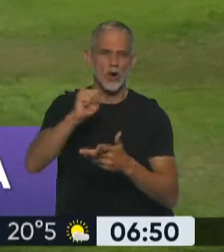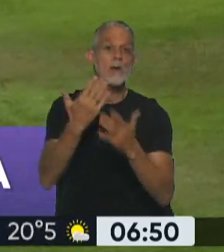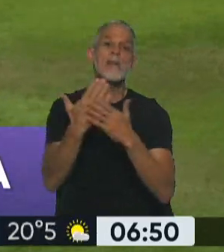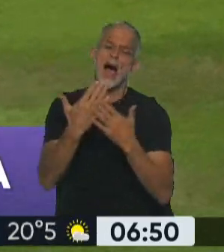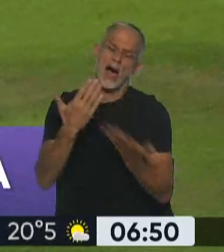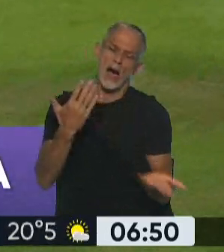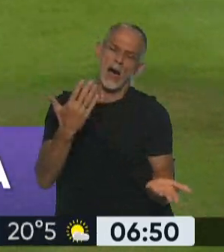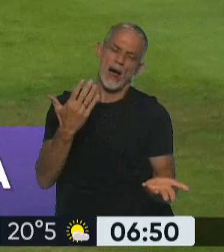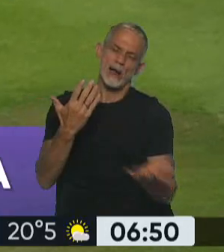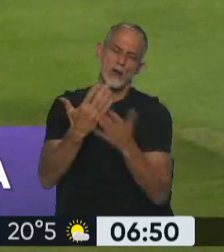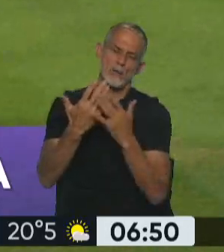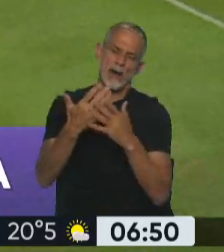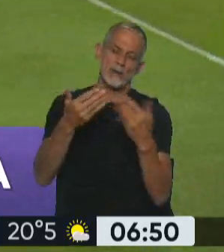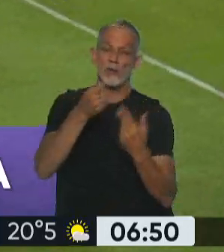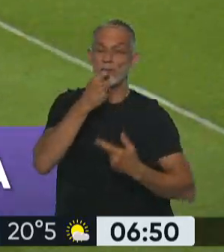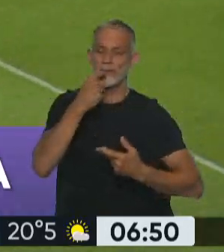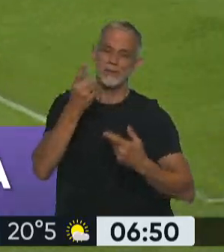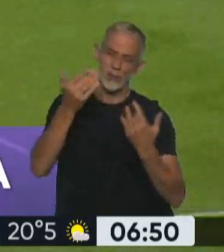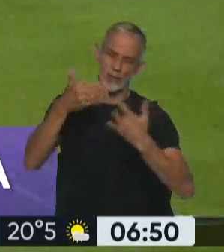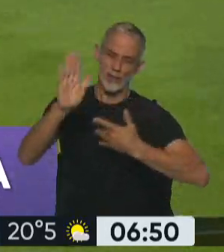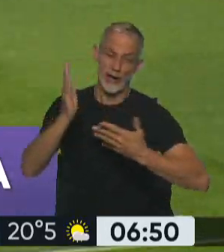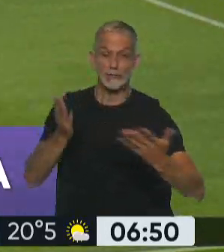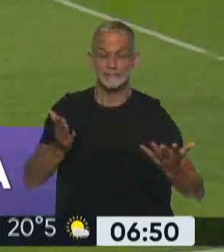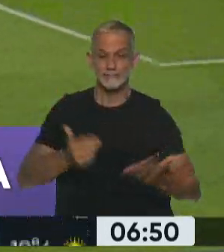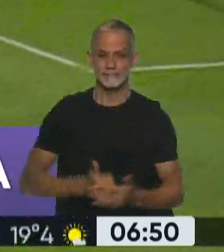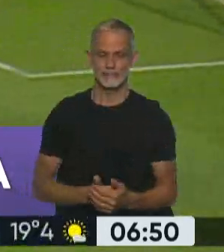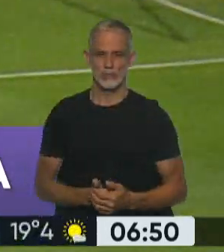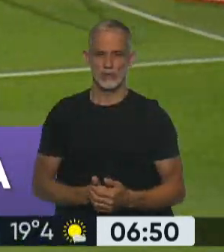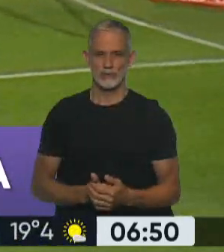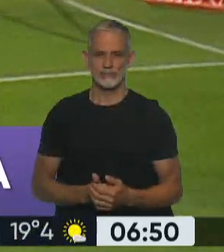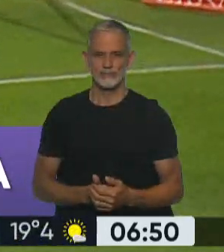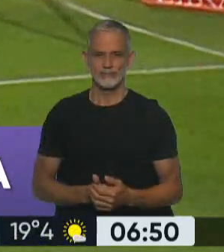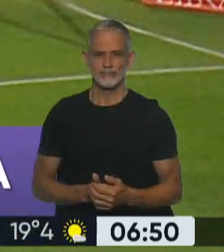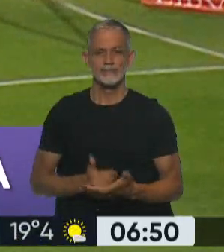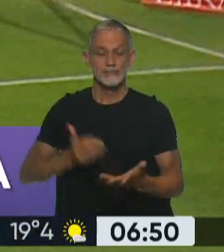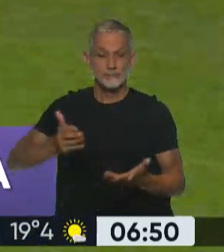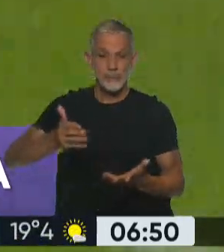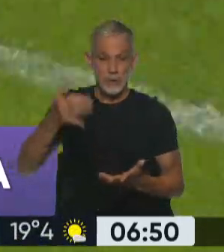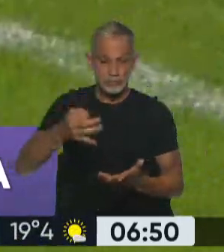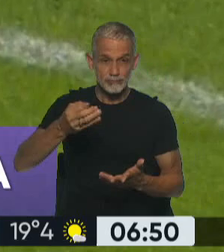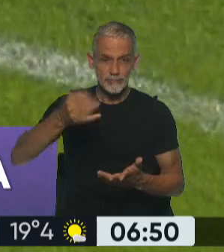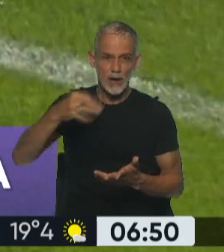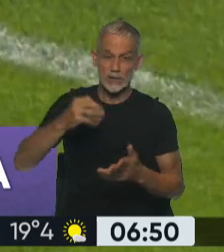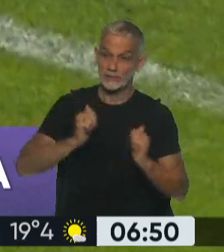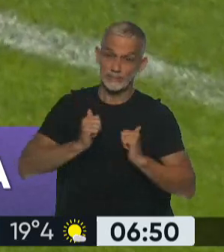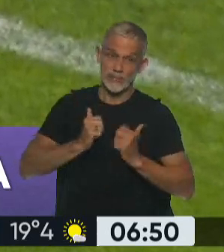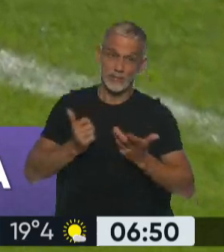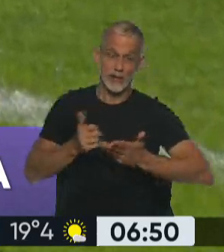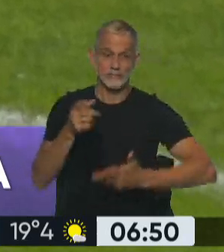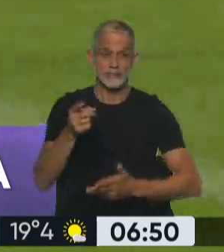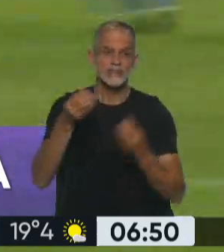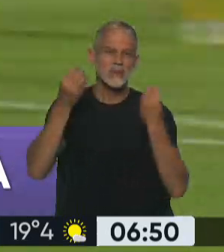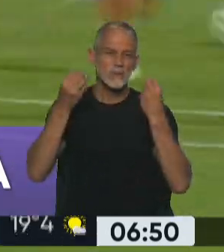que podría no haberse cobrado tranquilamente. Sí, totalmente, totalmente. Y bueno, lo concreto es que va a tener que esperar. Esta es increíble la que se